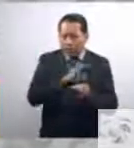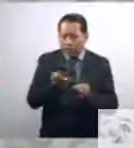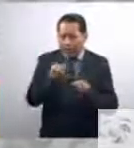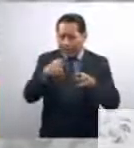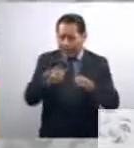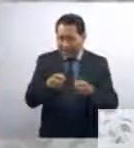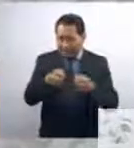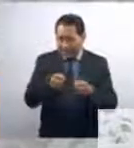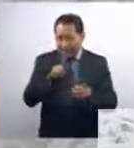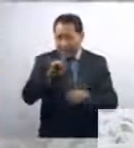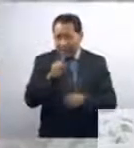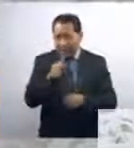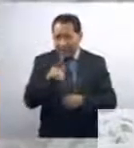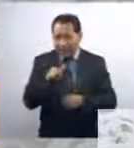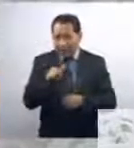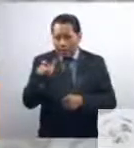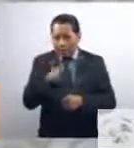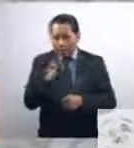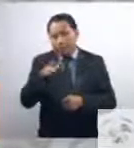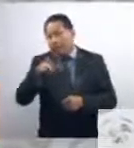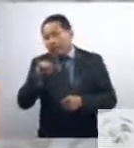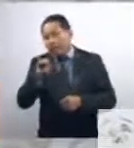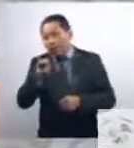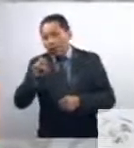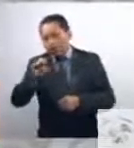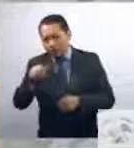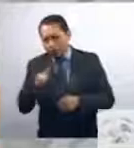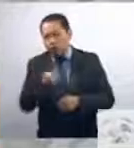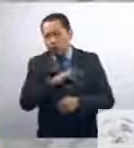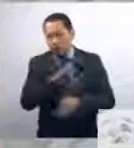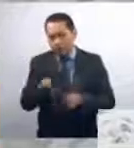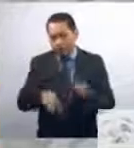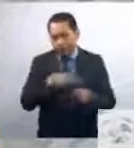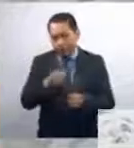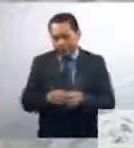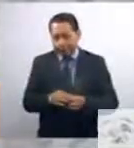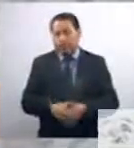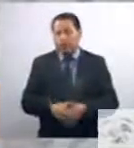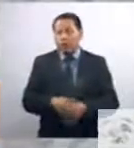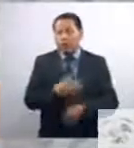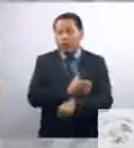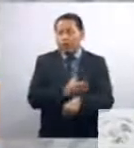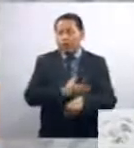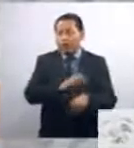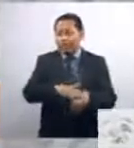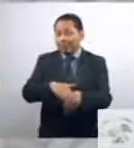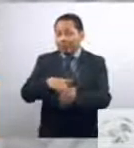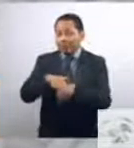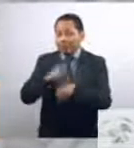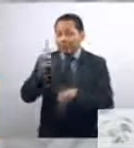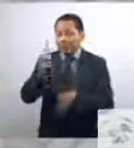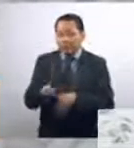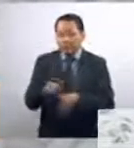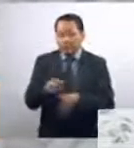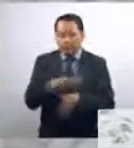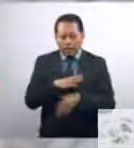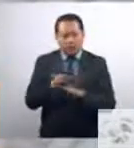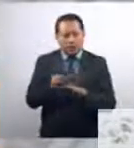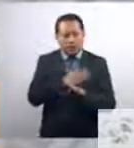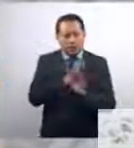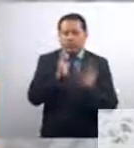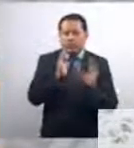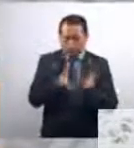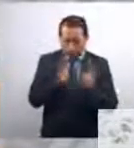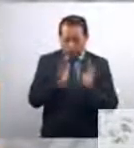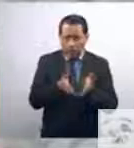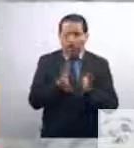leche Segalmex Liconsa. Compañeras y compañeros, este llamado del cual soy portavoz fue consensado por